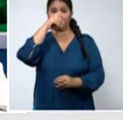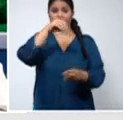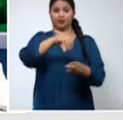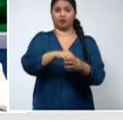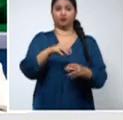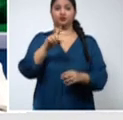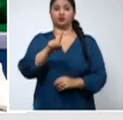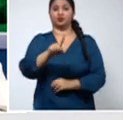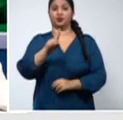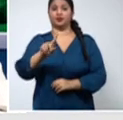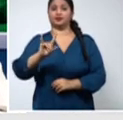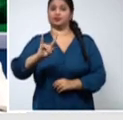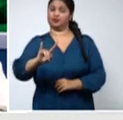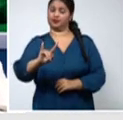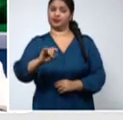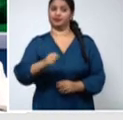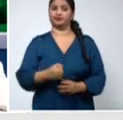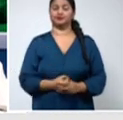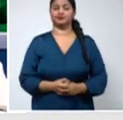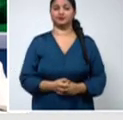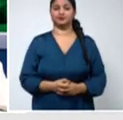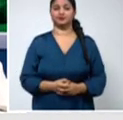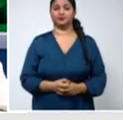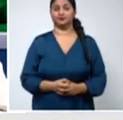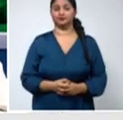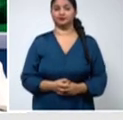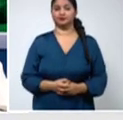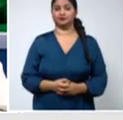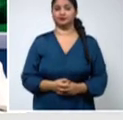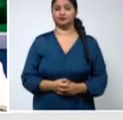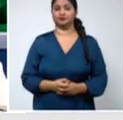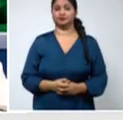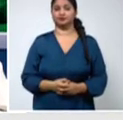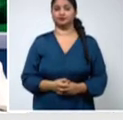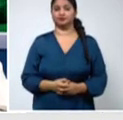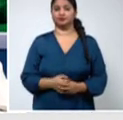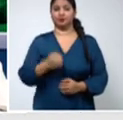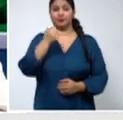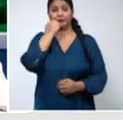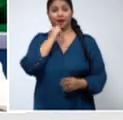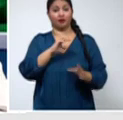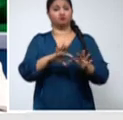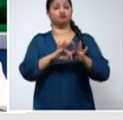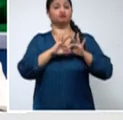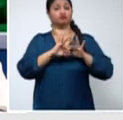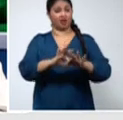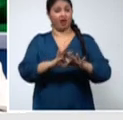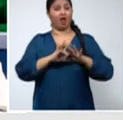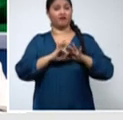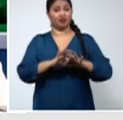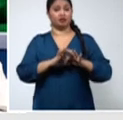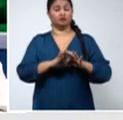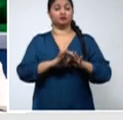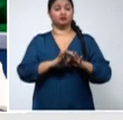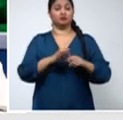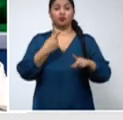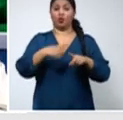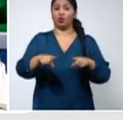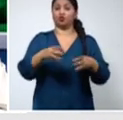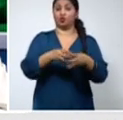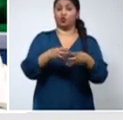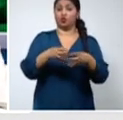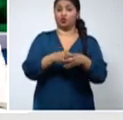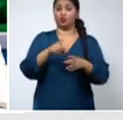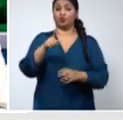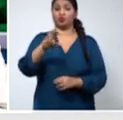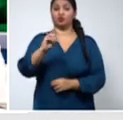119, más elevado todavía el número de 109 en edades pediátricas, o